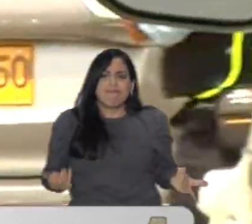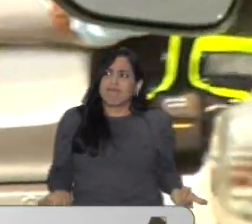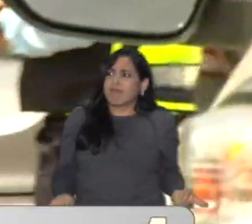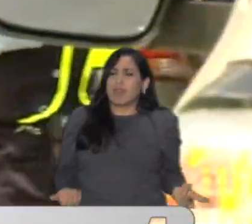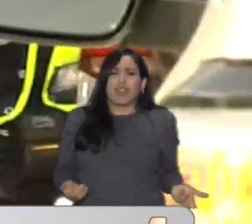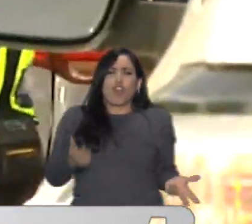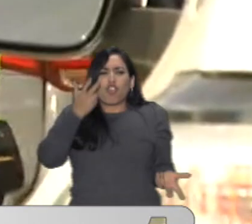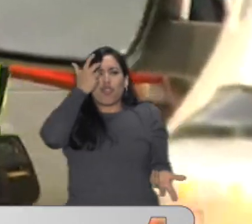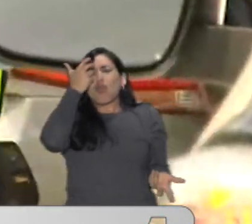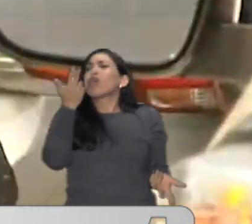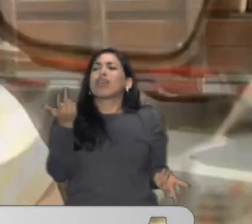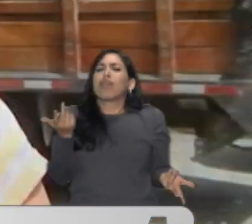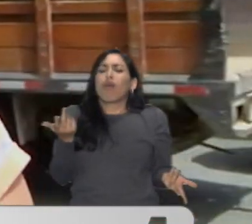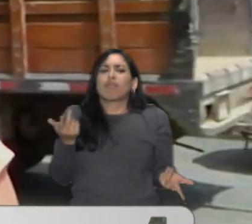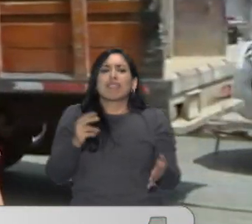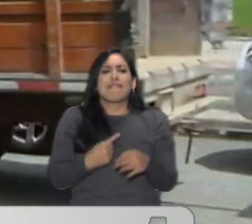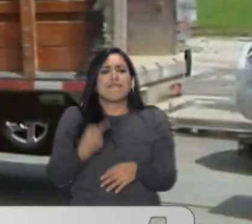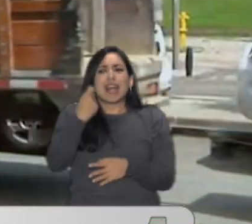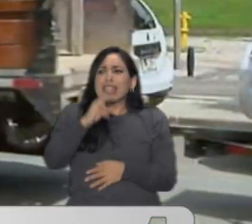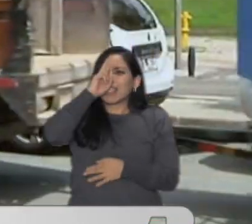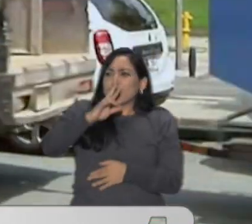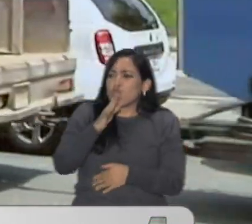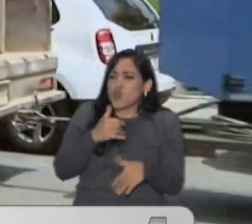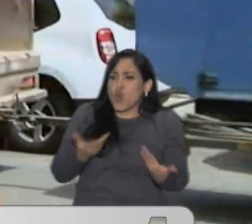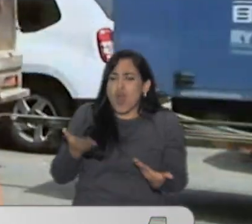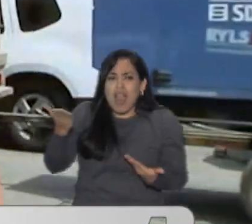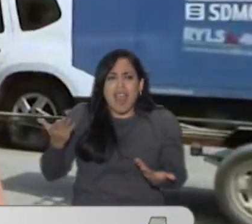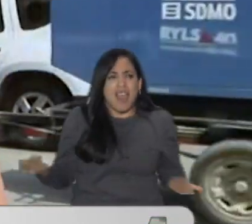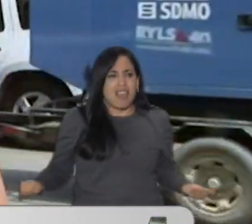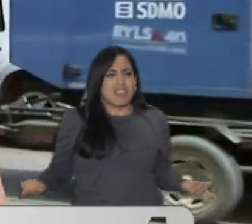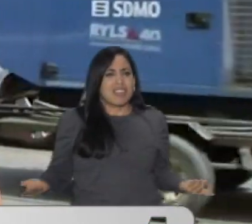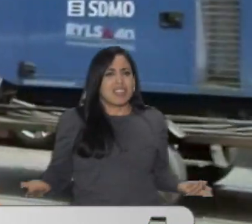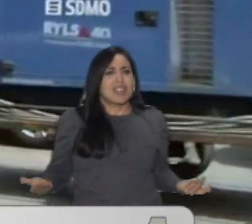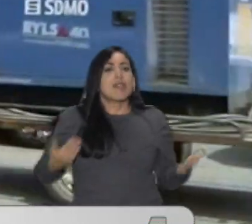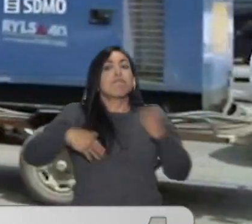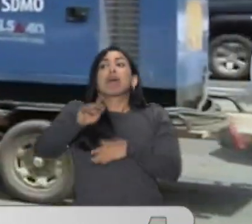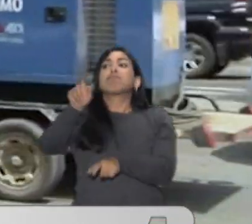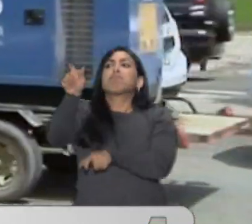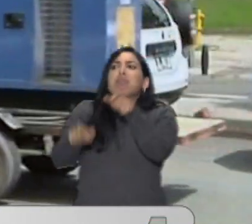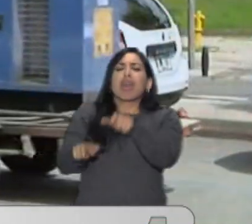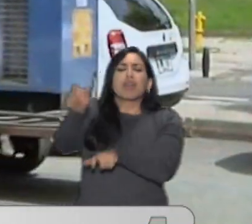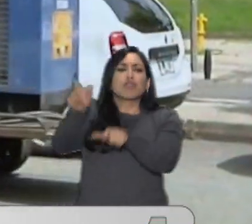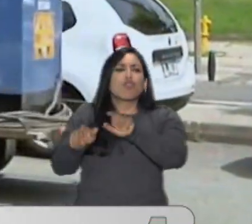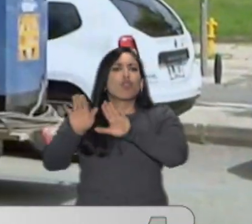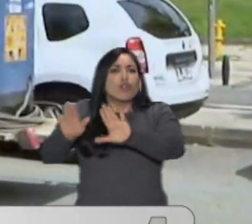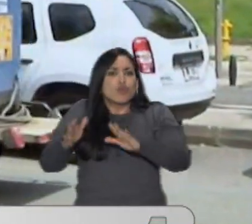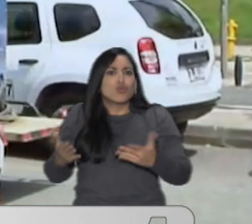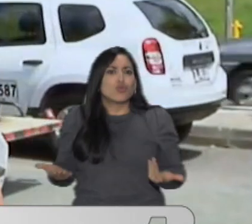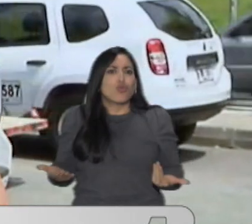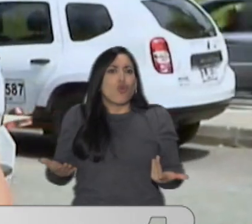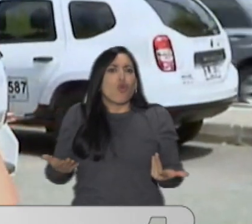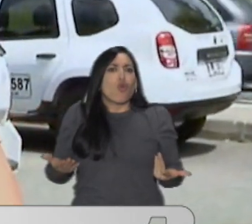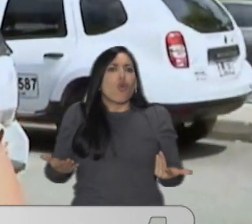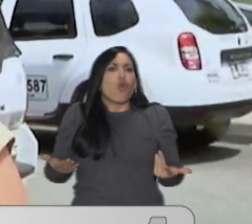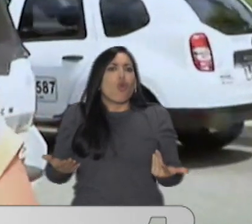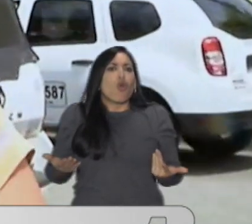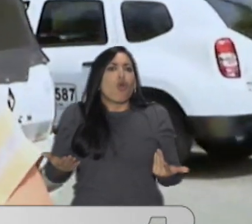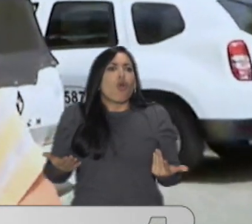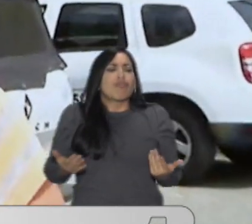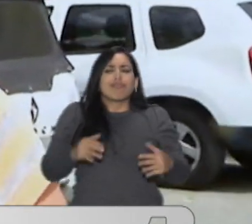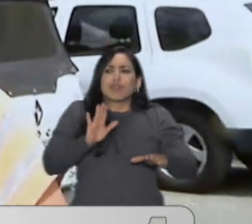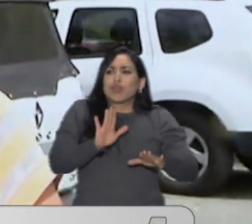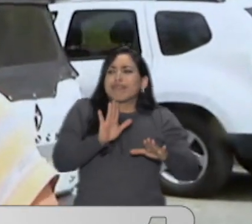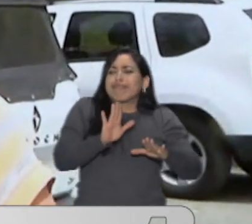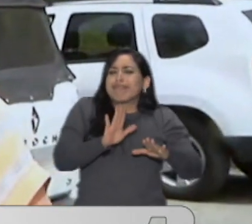a mí me parece que eso es pues falta de respeto. Y más que son personas que tienen un